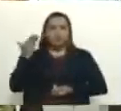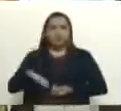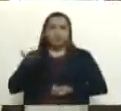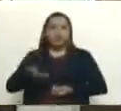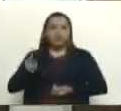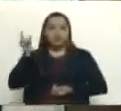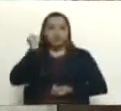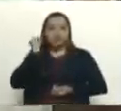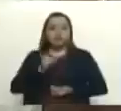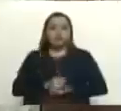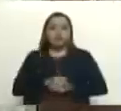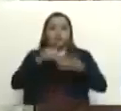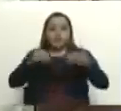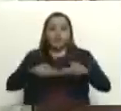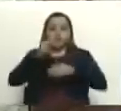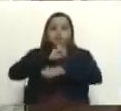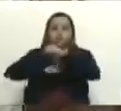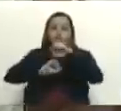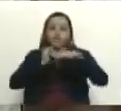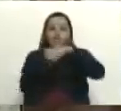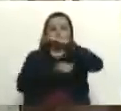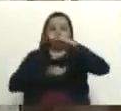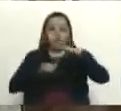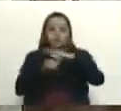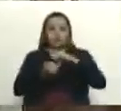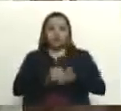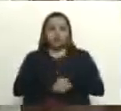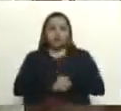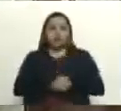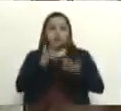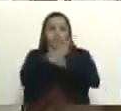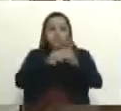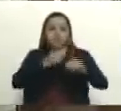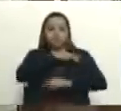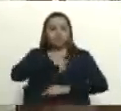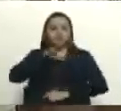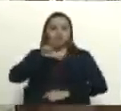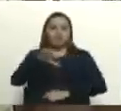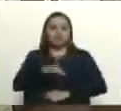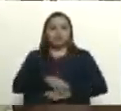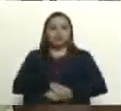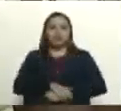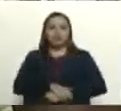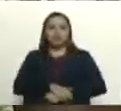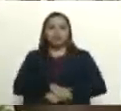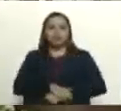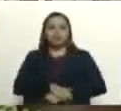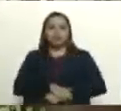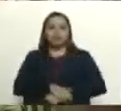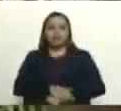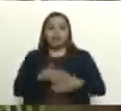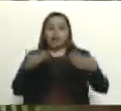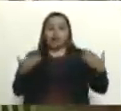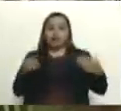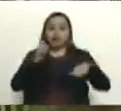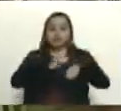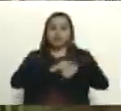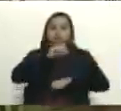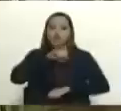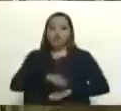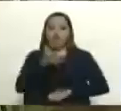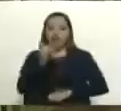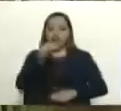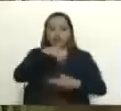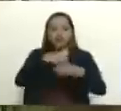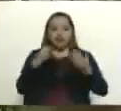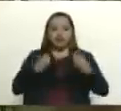mujer que siempre defendió la institucionalidad y la democracia de nuestro país. grandes momentos históricos marcaron su vida,